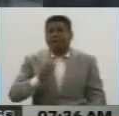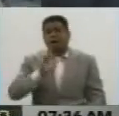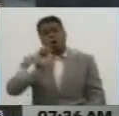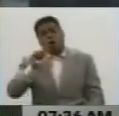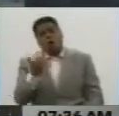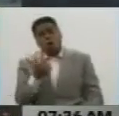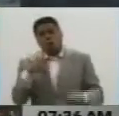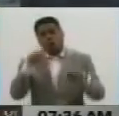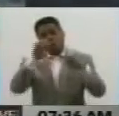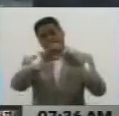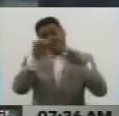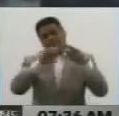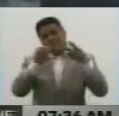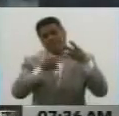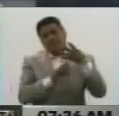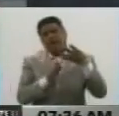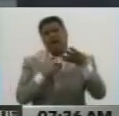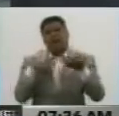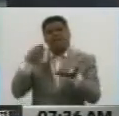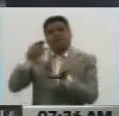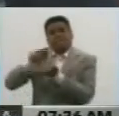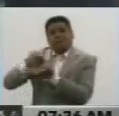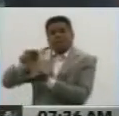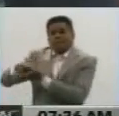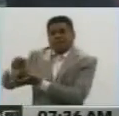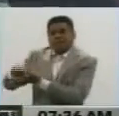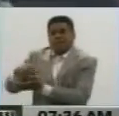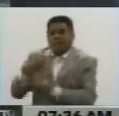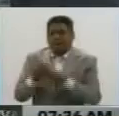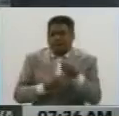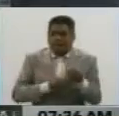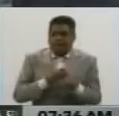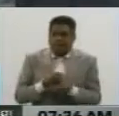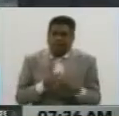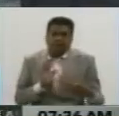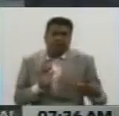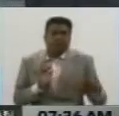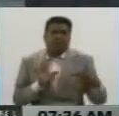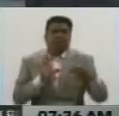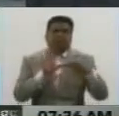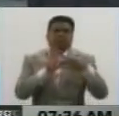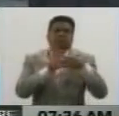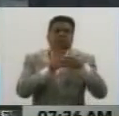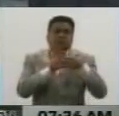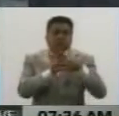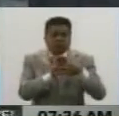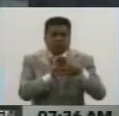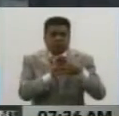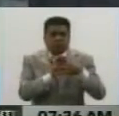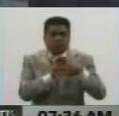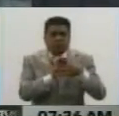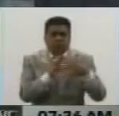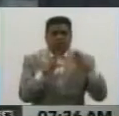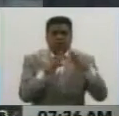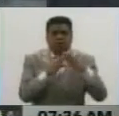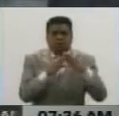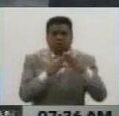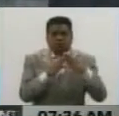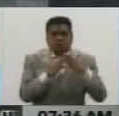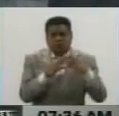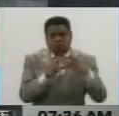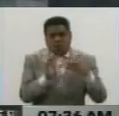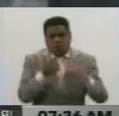elementos de inversión que lo hace, que es donde se coincide la mixtura de la compañía, e inversión privada, en